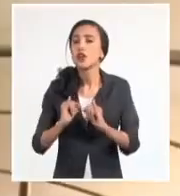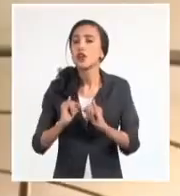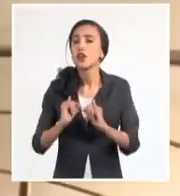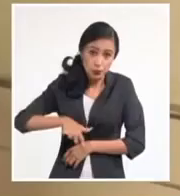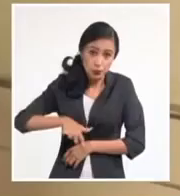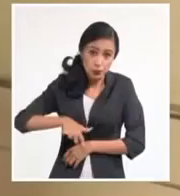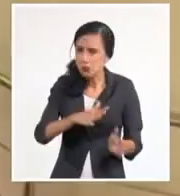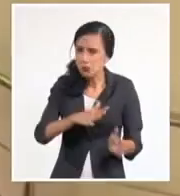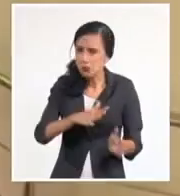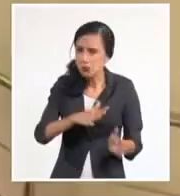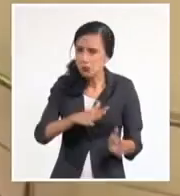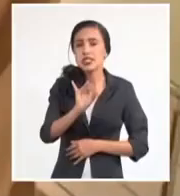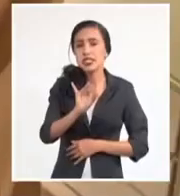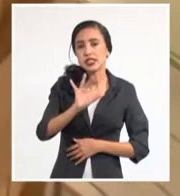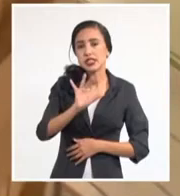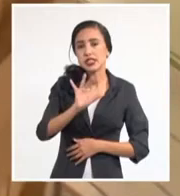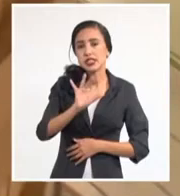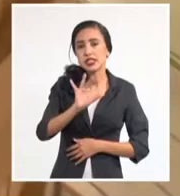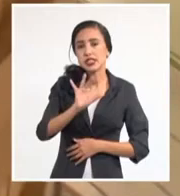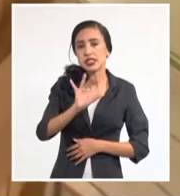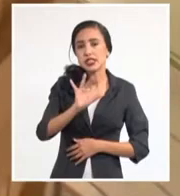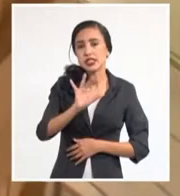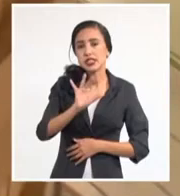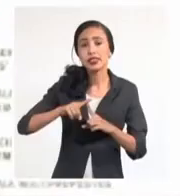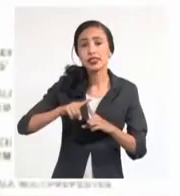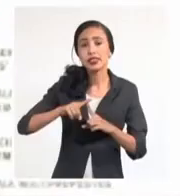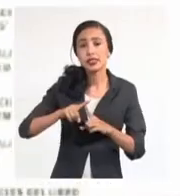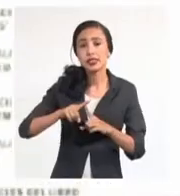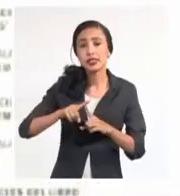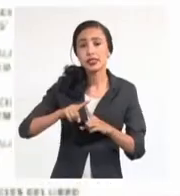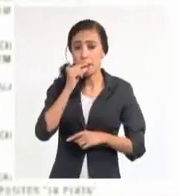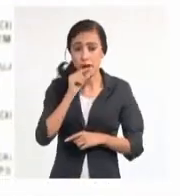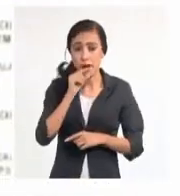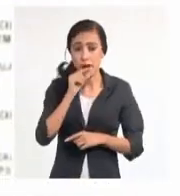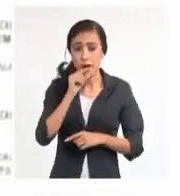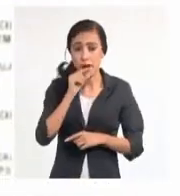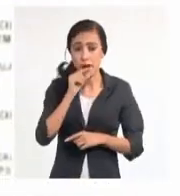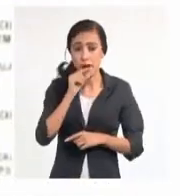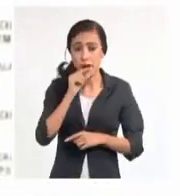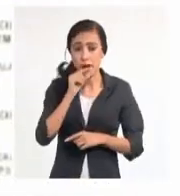los 75 terabytes de información.